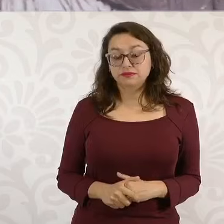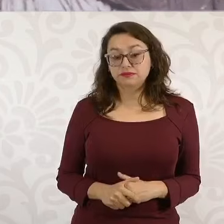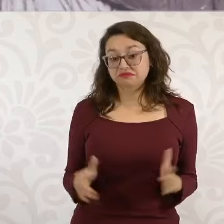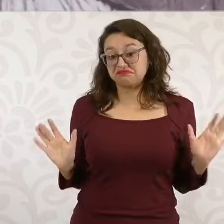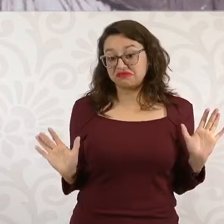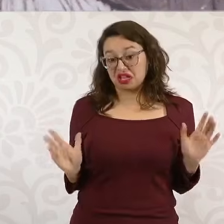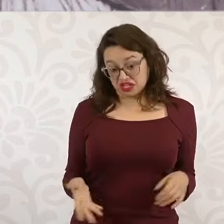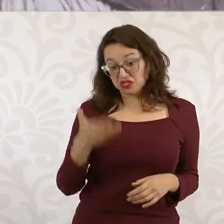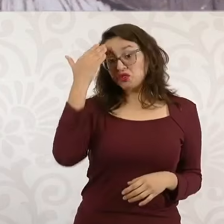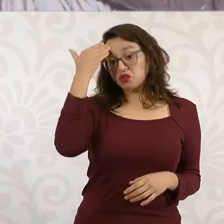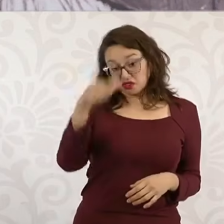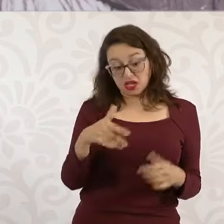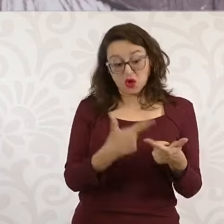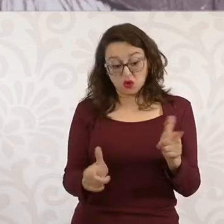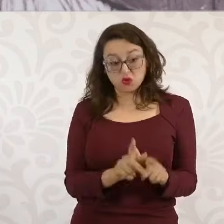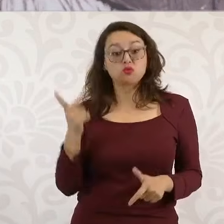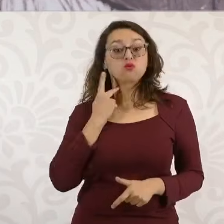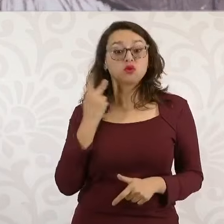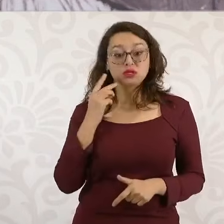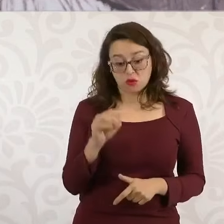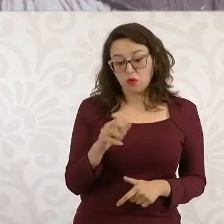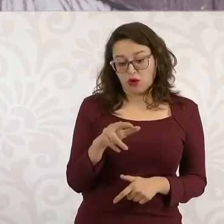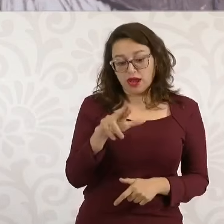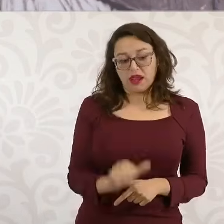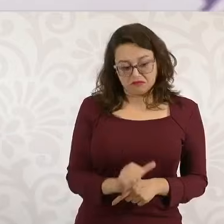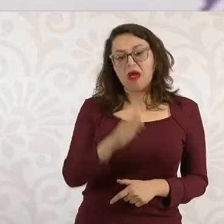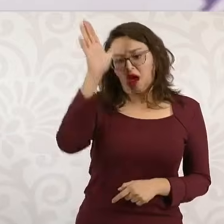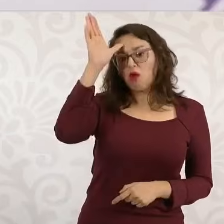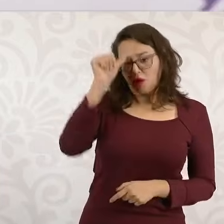los compañeros de Morena están de acuerdo, eso yo lo sé.